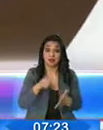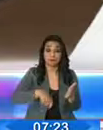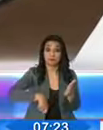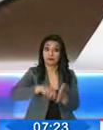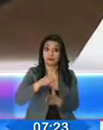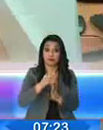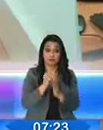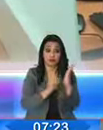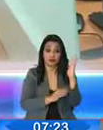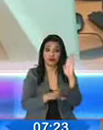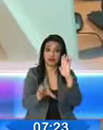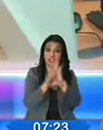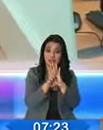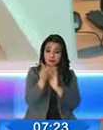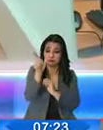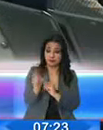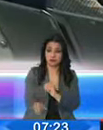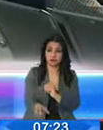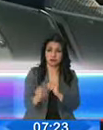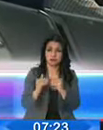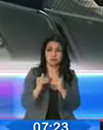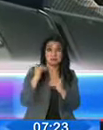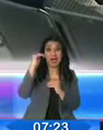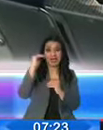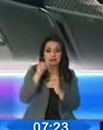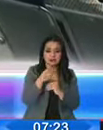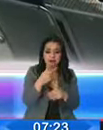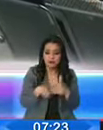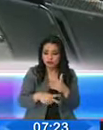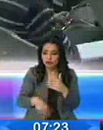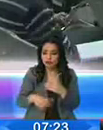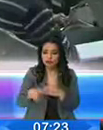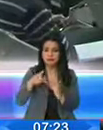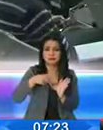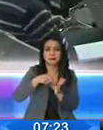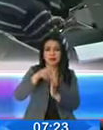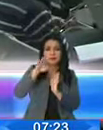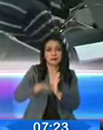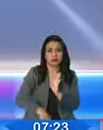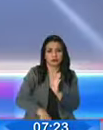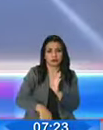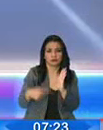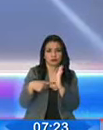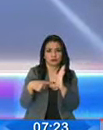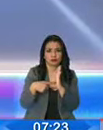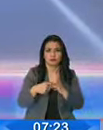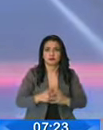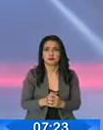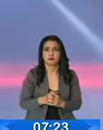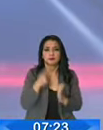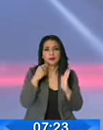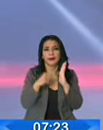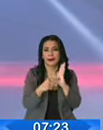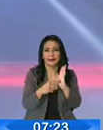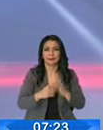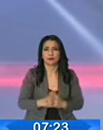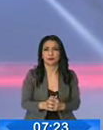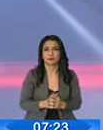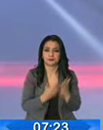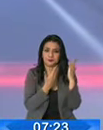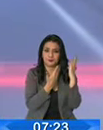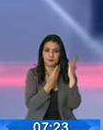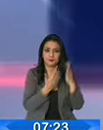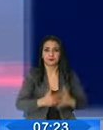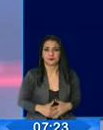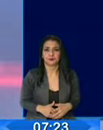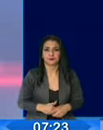proyecto, las personas naturales con mayor carga familiar pagarán menos tributo. Por ejemplo, si una persona natural tiene dos